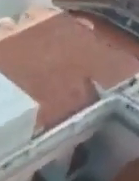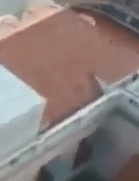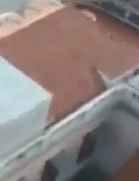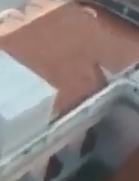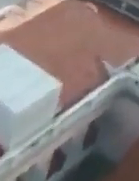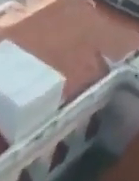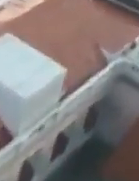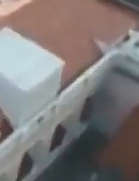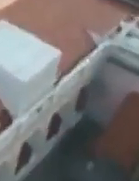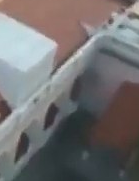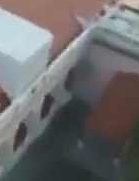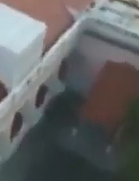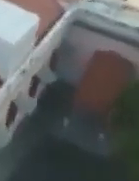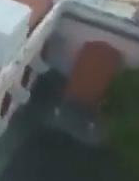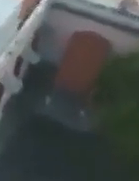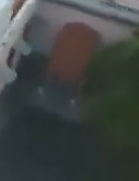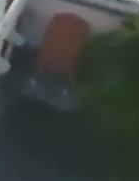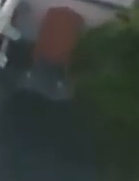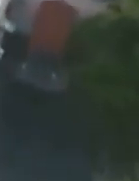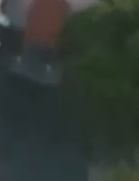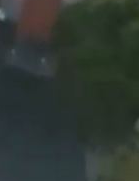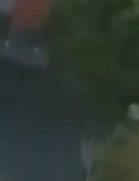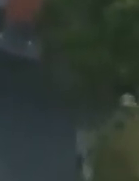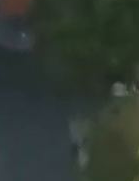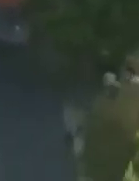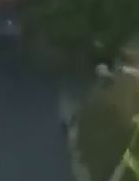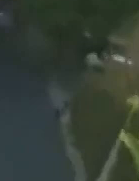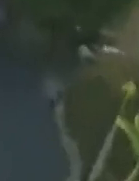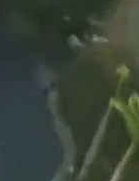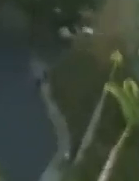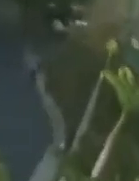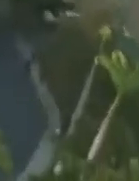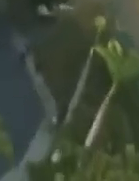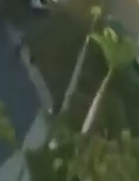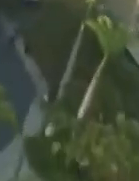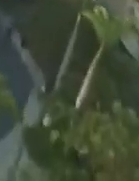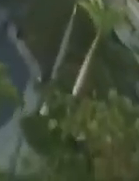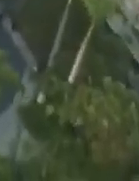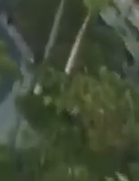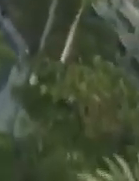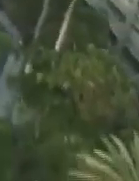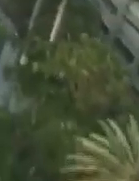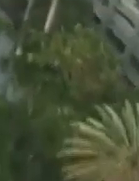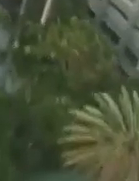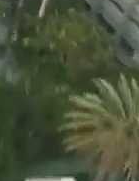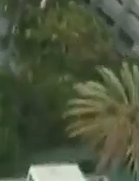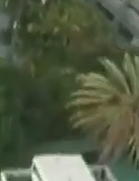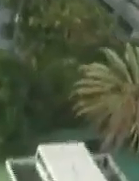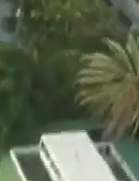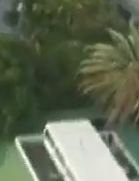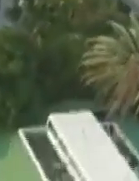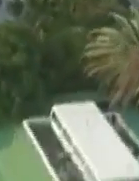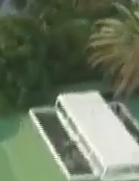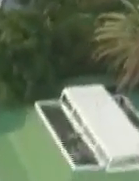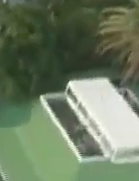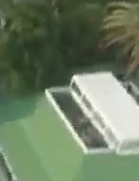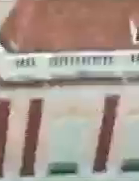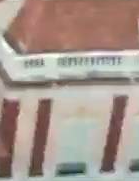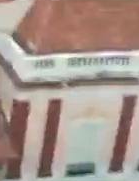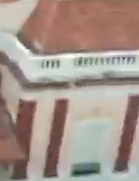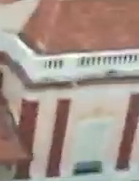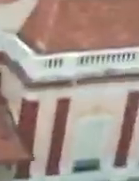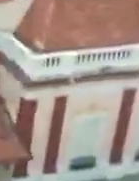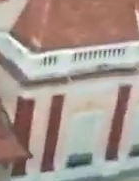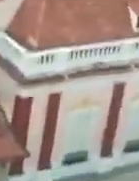la complementariedad establecida en el memorándum de entendimiento de firmado el pasado mes de noviembre